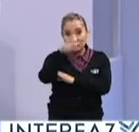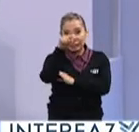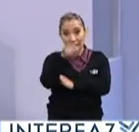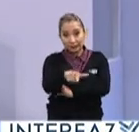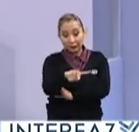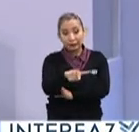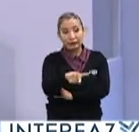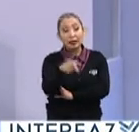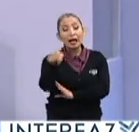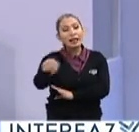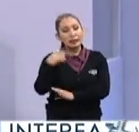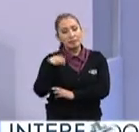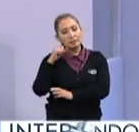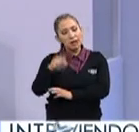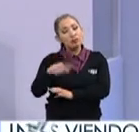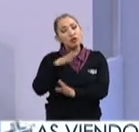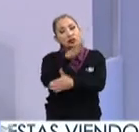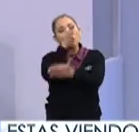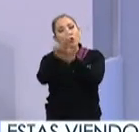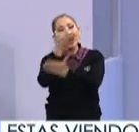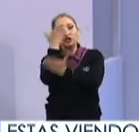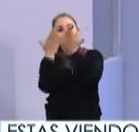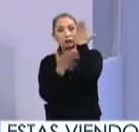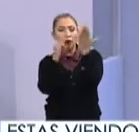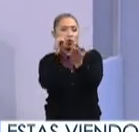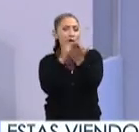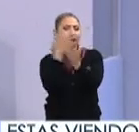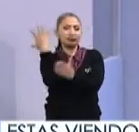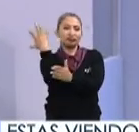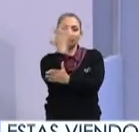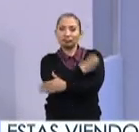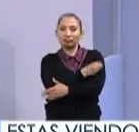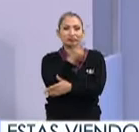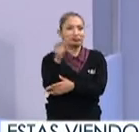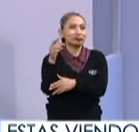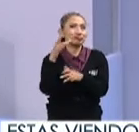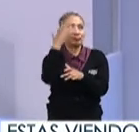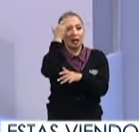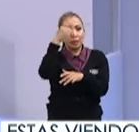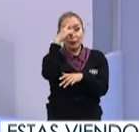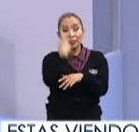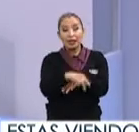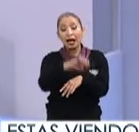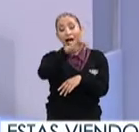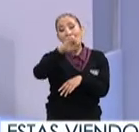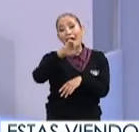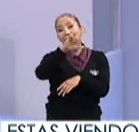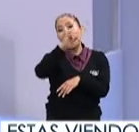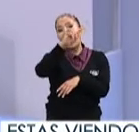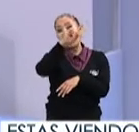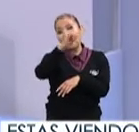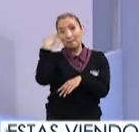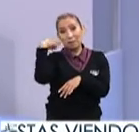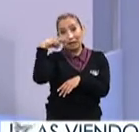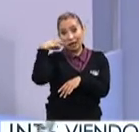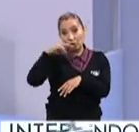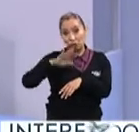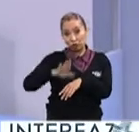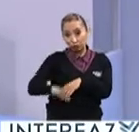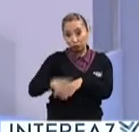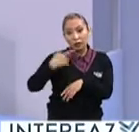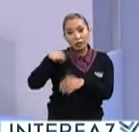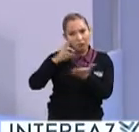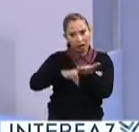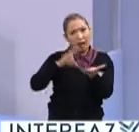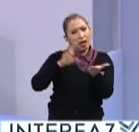2017, quien precisamente se fue a estudiar a un lugar muy bonito, mágico aquí en México, que es Jalapa, la ciudad de Jalapa, allá en Veracruz. Y